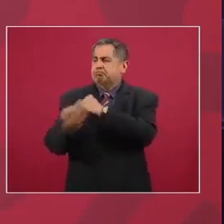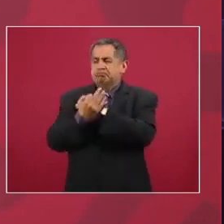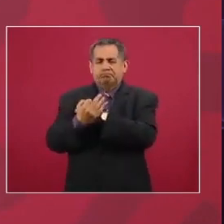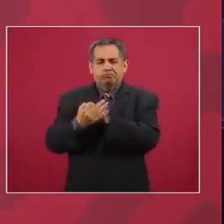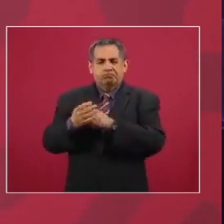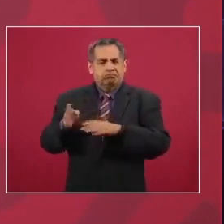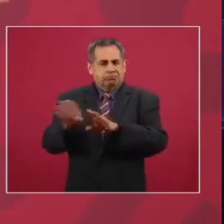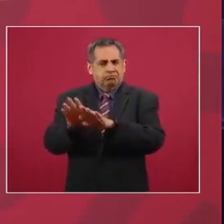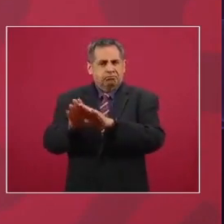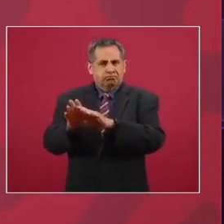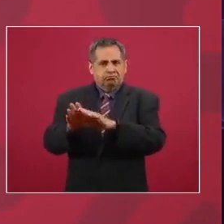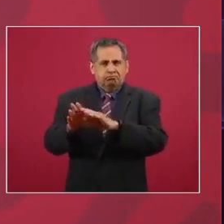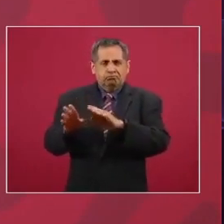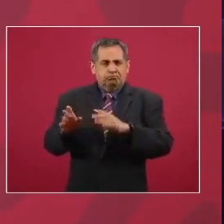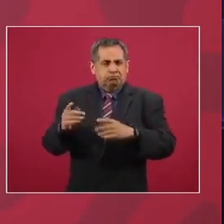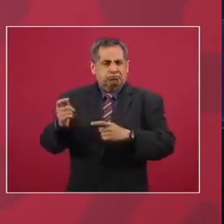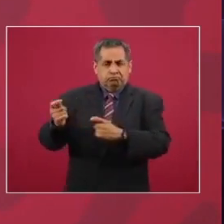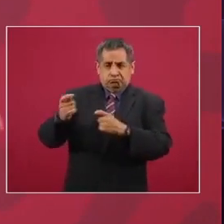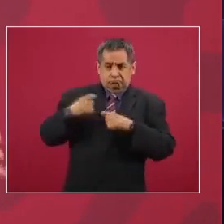dice,